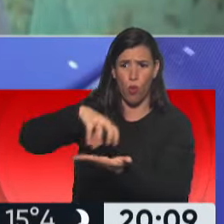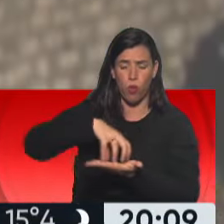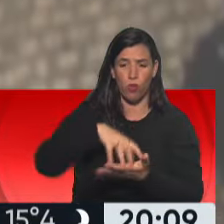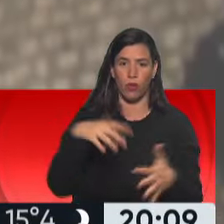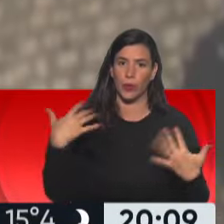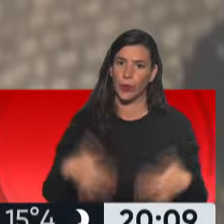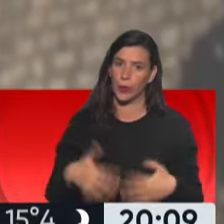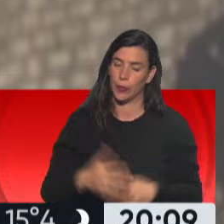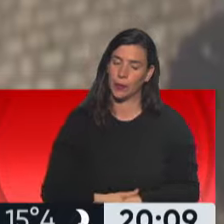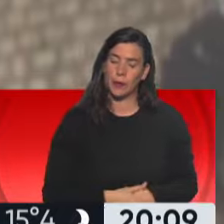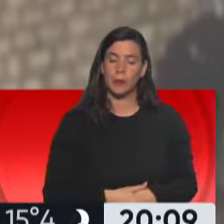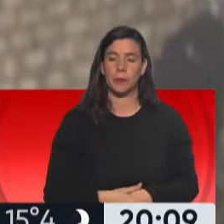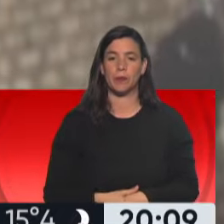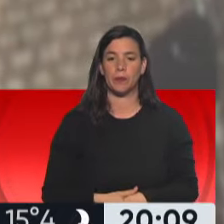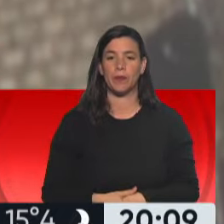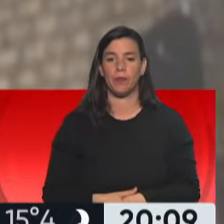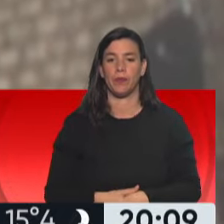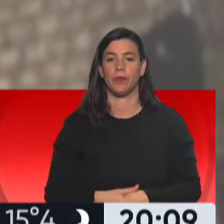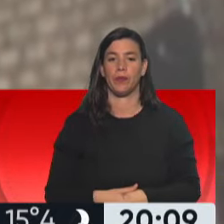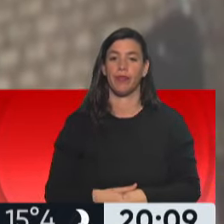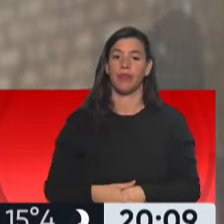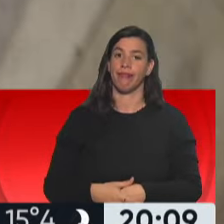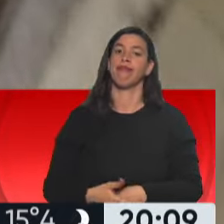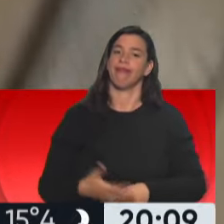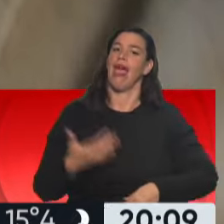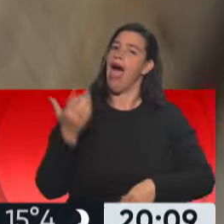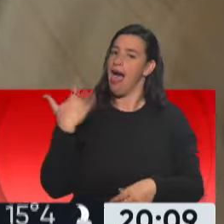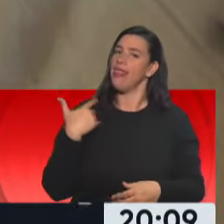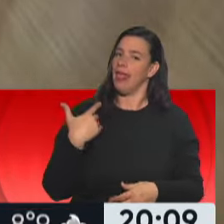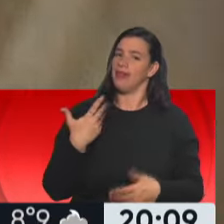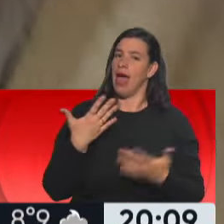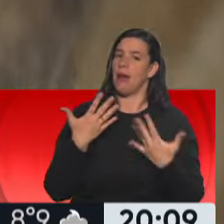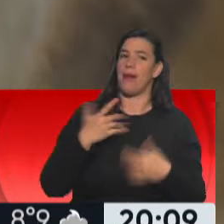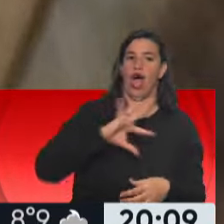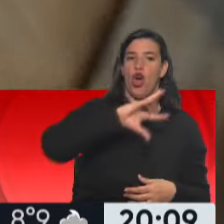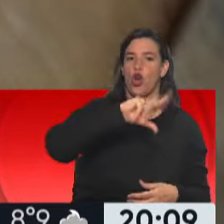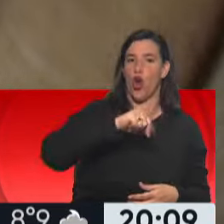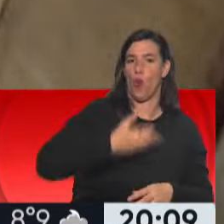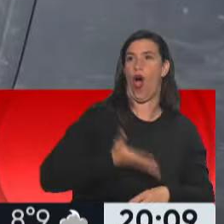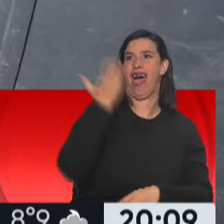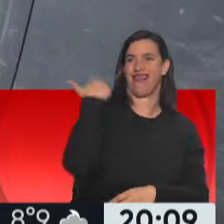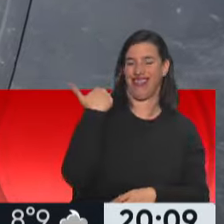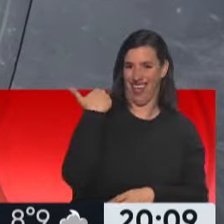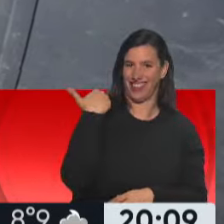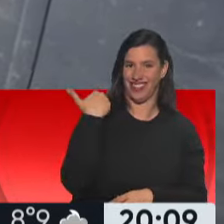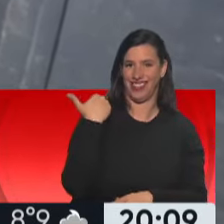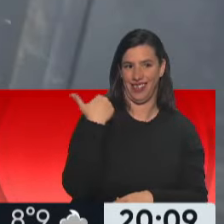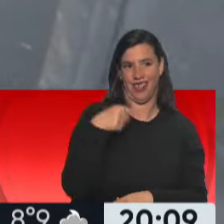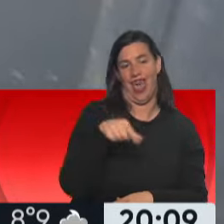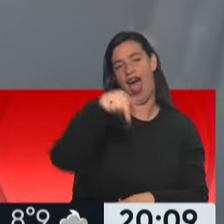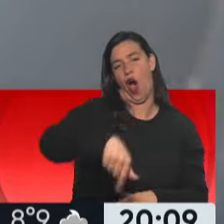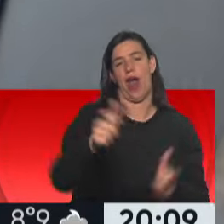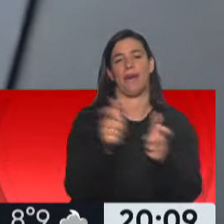supuesto. Bueno, a ver, mucho se ha hablado de lo que fue el robo, que ese sí salió bien. Claro. Con una película